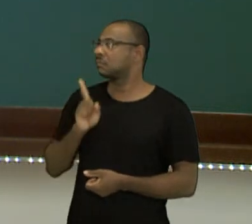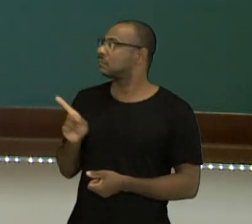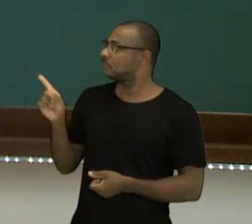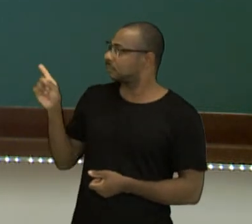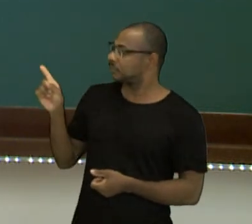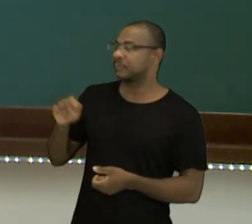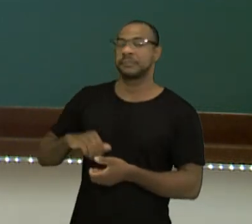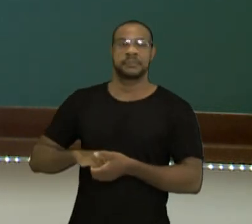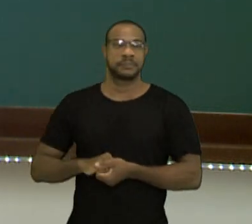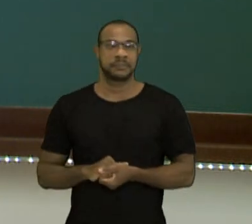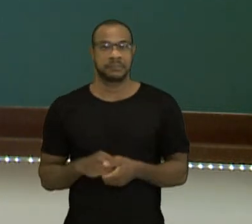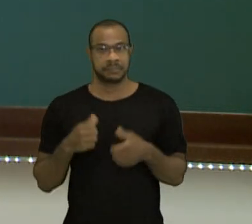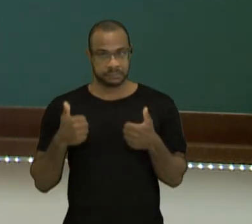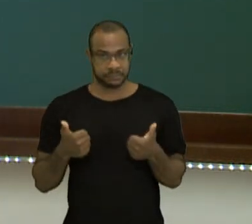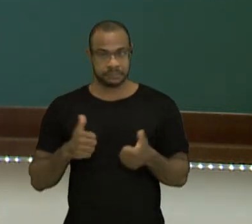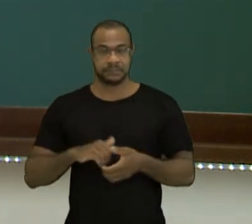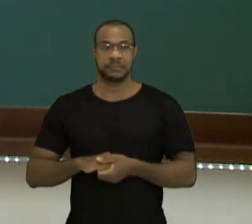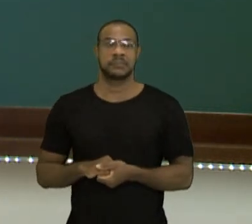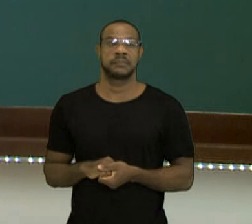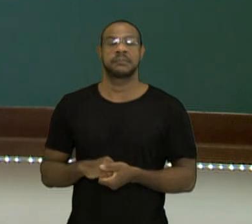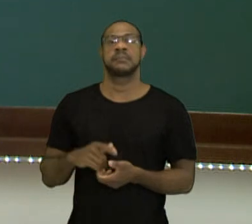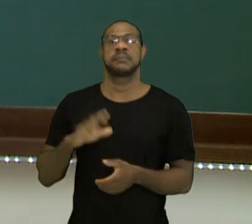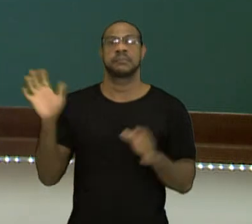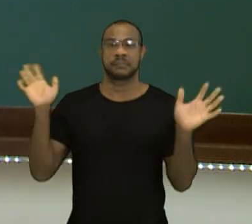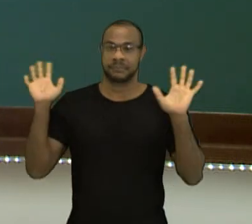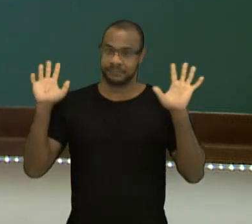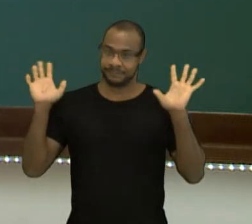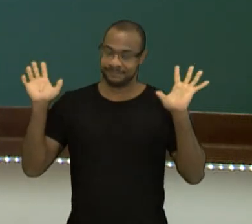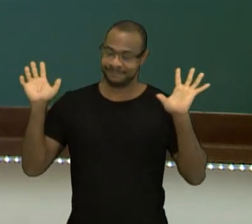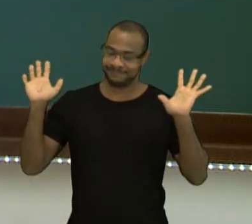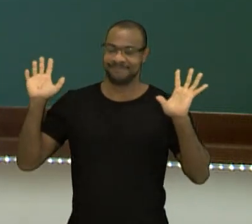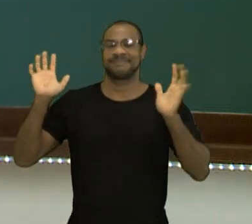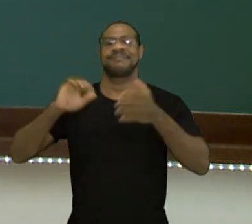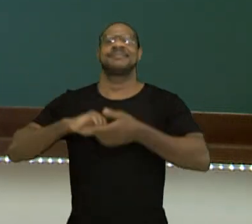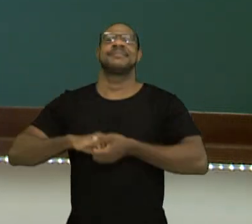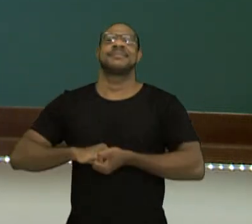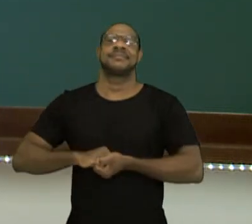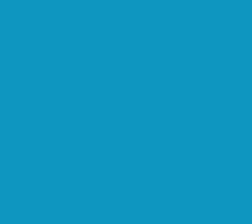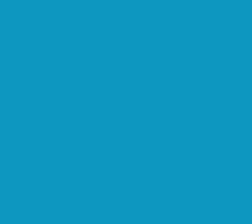y venir. Dale, hasta la próxima, chicos.